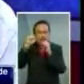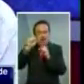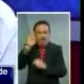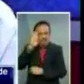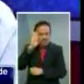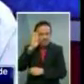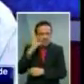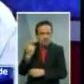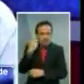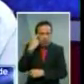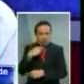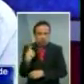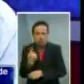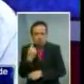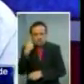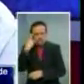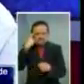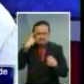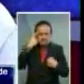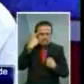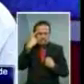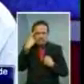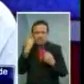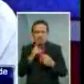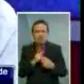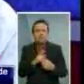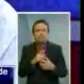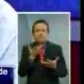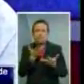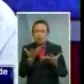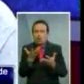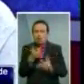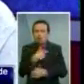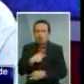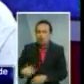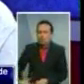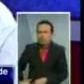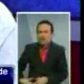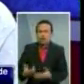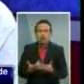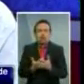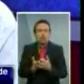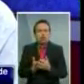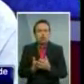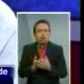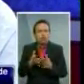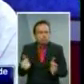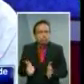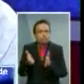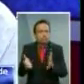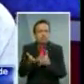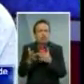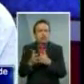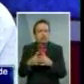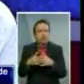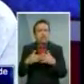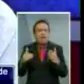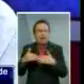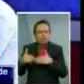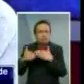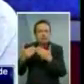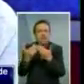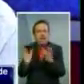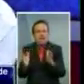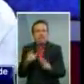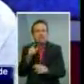Y nosotros nos damos cuenta que nosotros dejamos de lado un electorado, que el propio gobierno ha impulsado una agenda muchísimo más progresista, más liberal